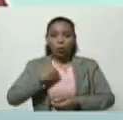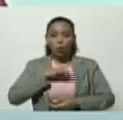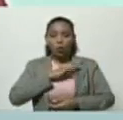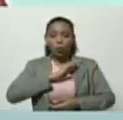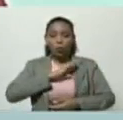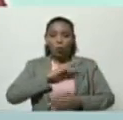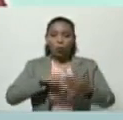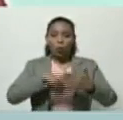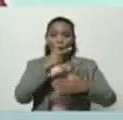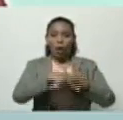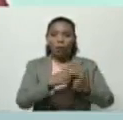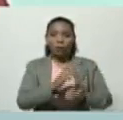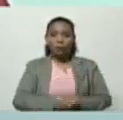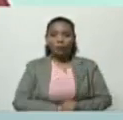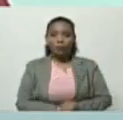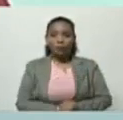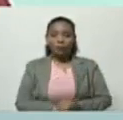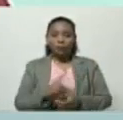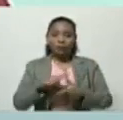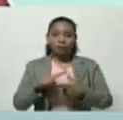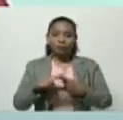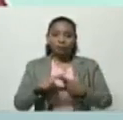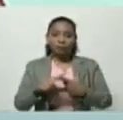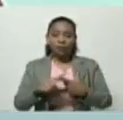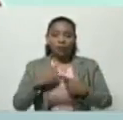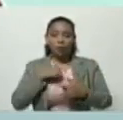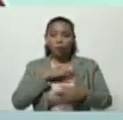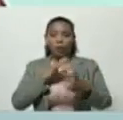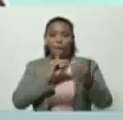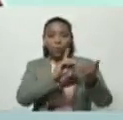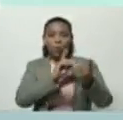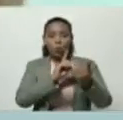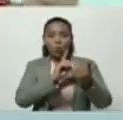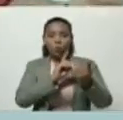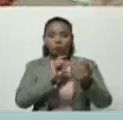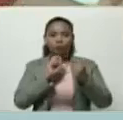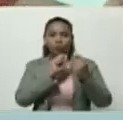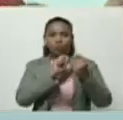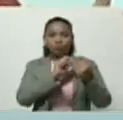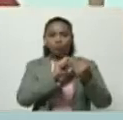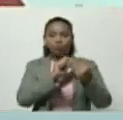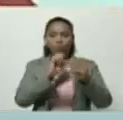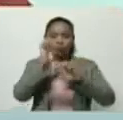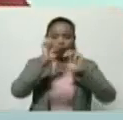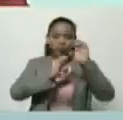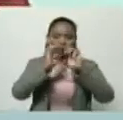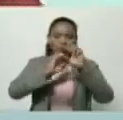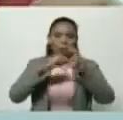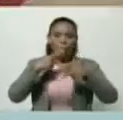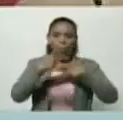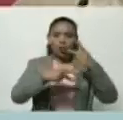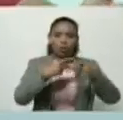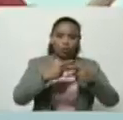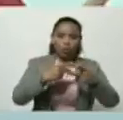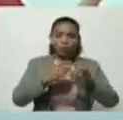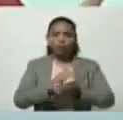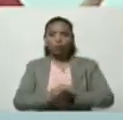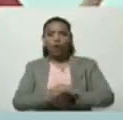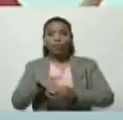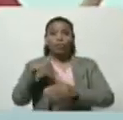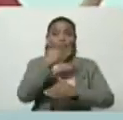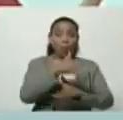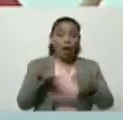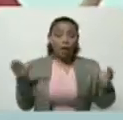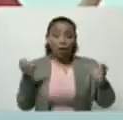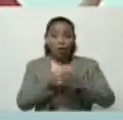a nuestro propio programa. Entonces lo debatimos, discutimos, evaluamos este proceso. Luego tuvimos una reunión del